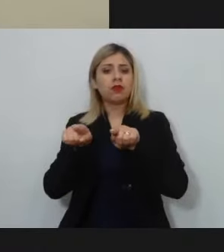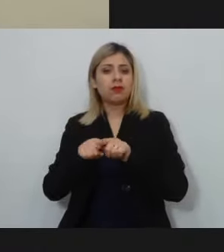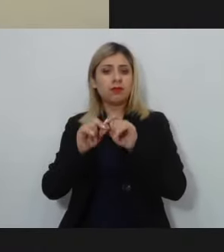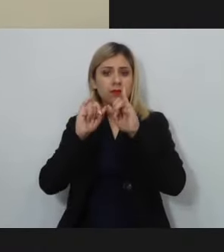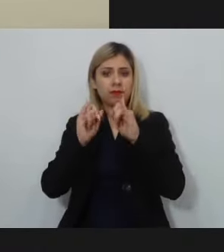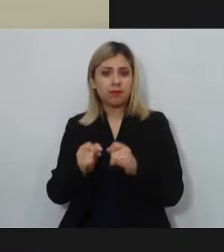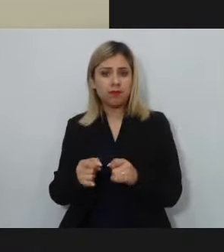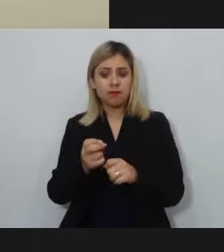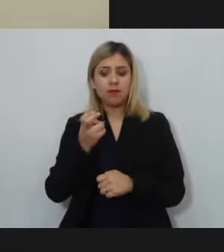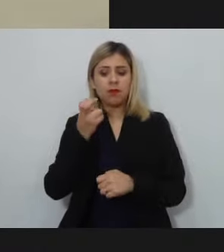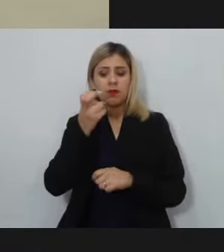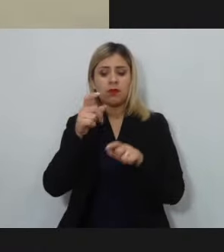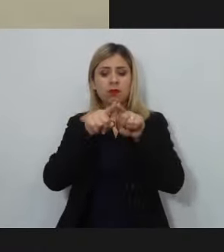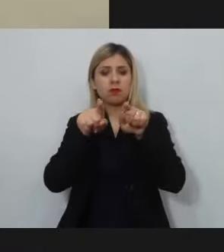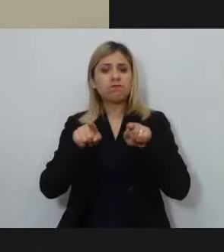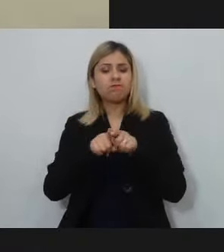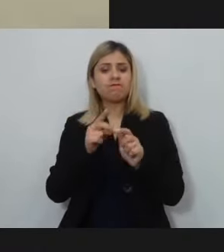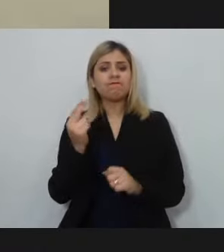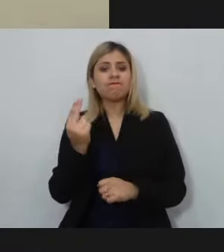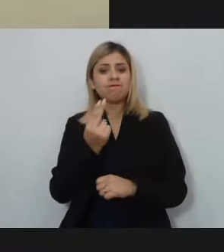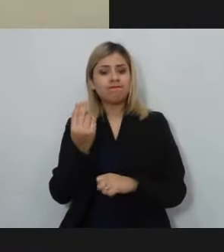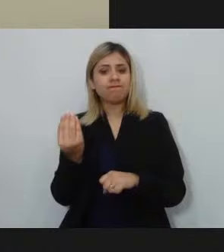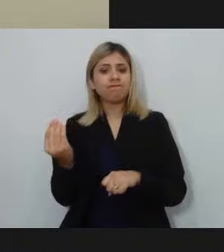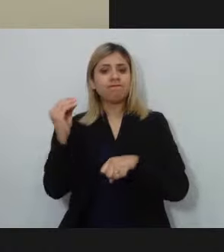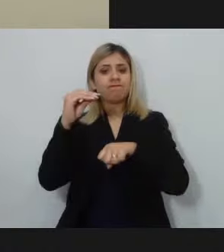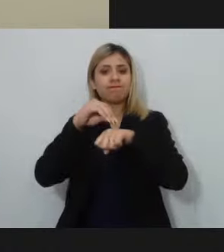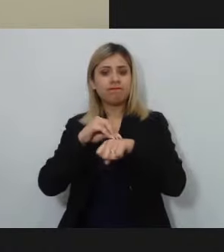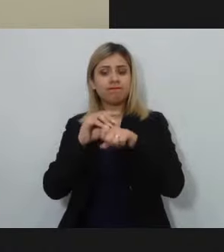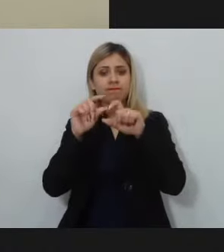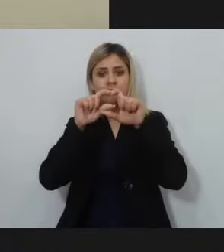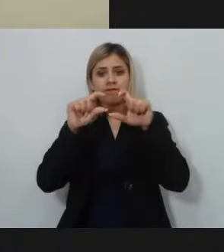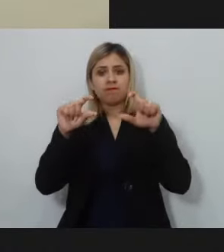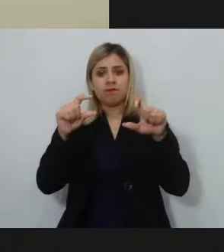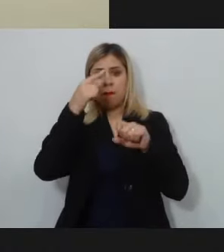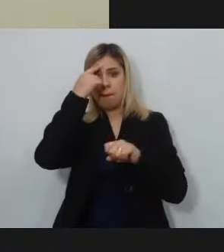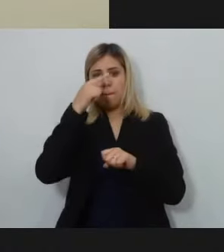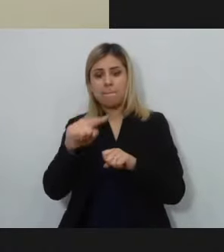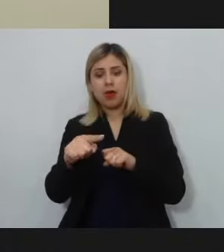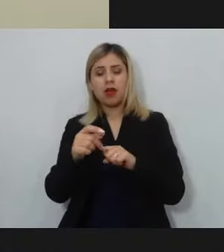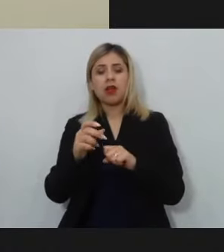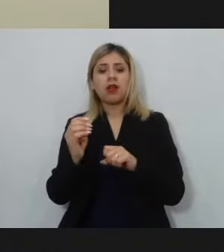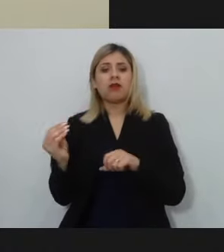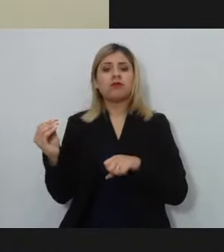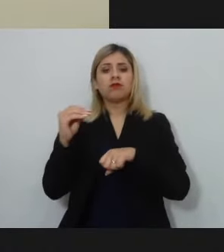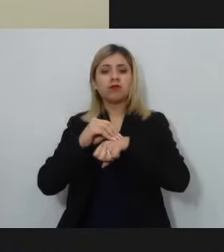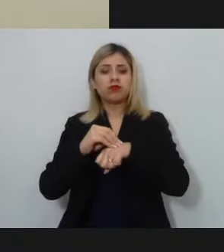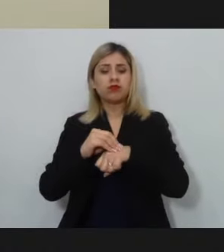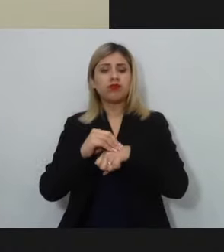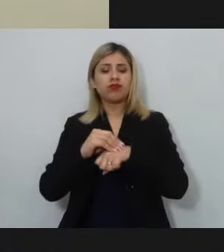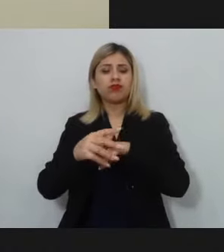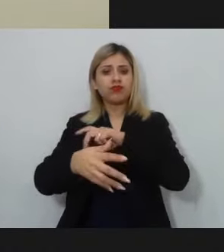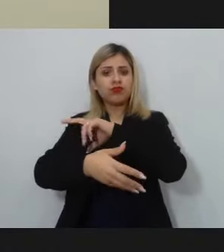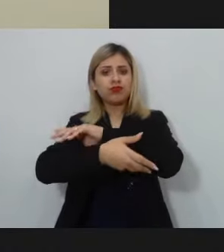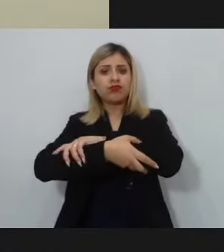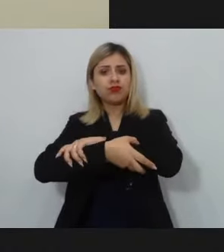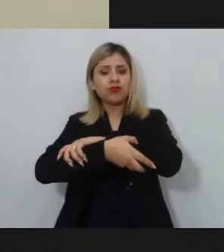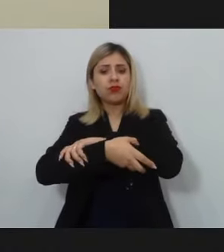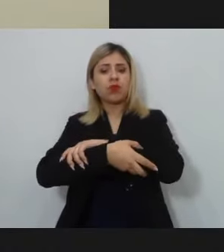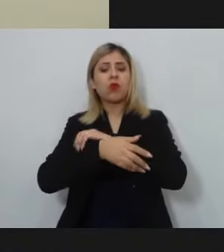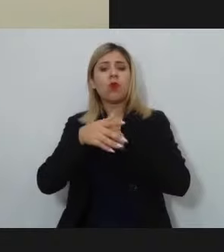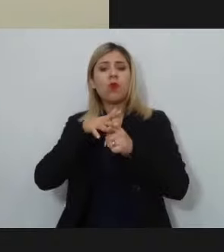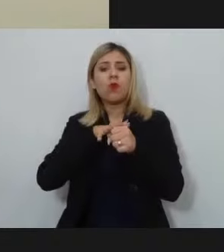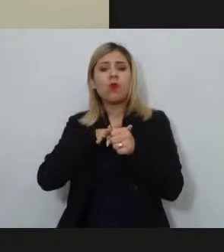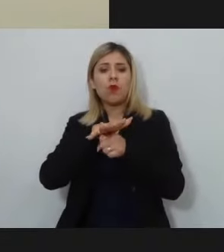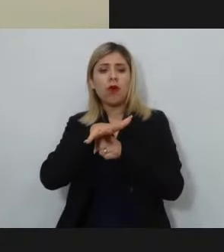al párrafo señalado la frase y las coaliciones después de eh partidos políticos para efecto